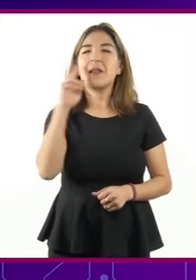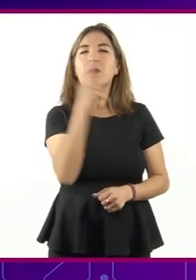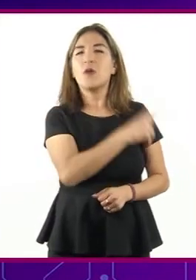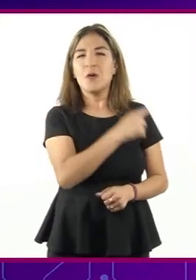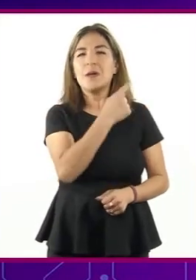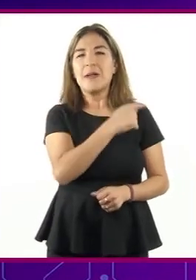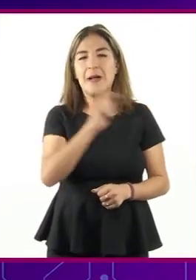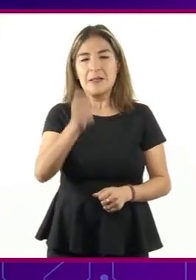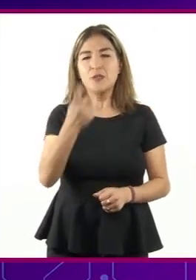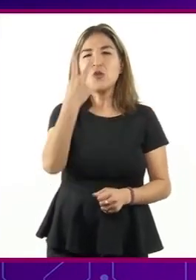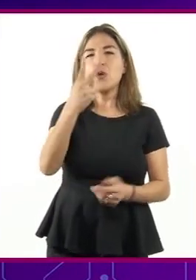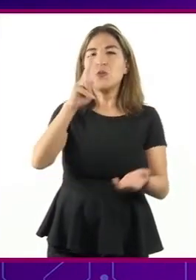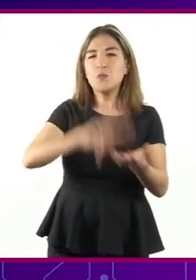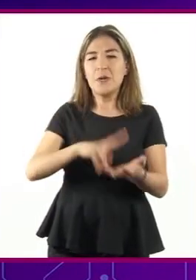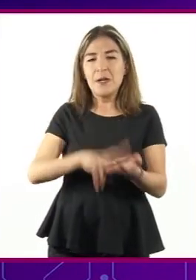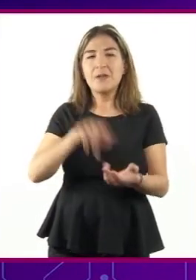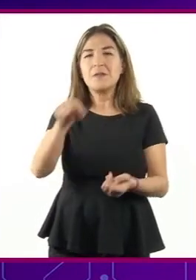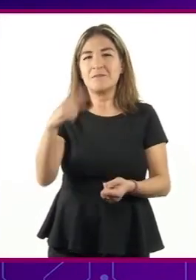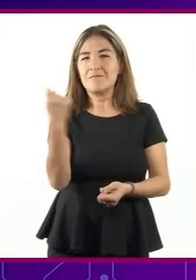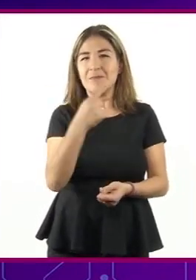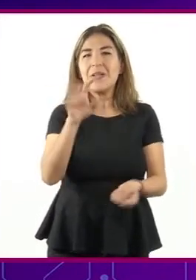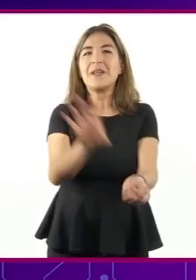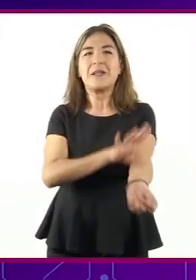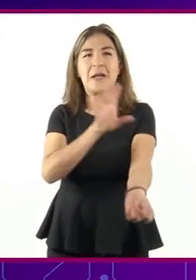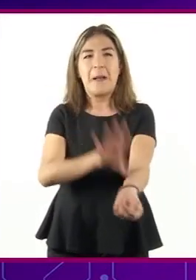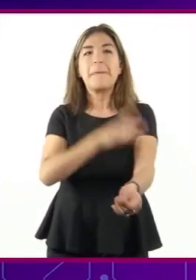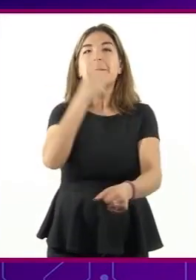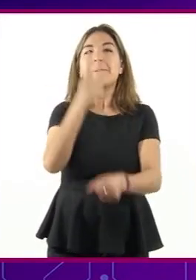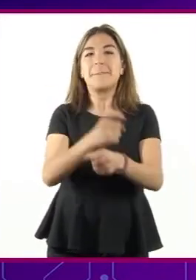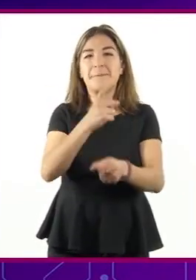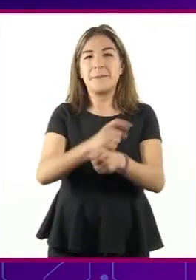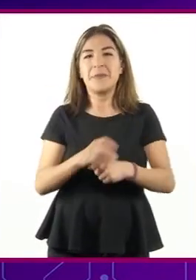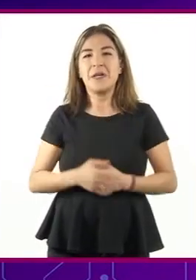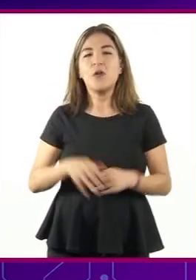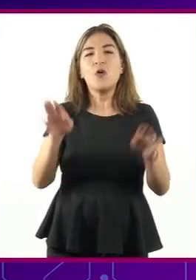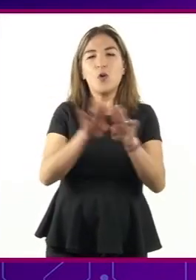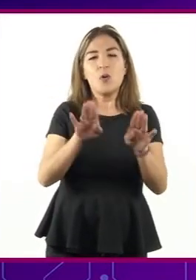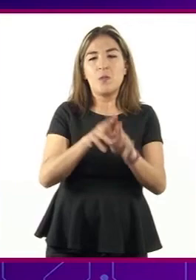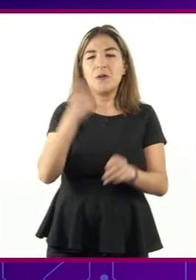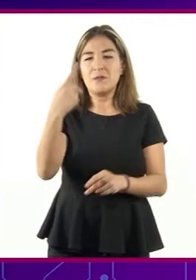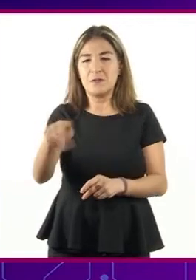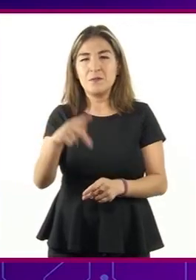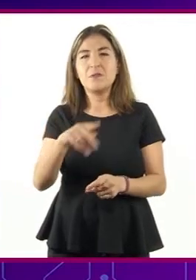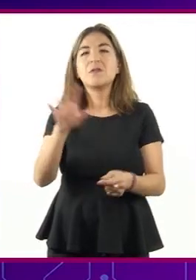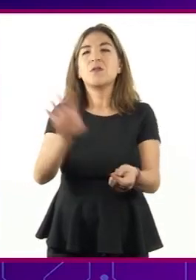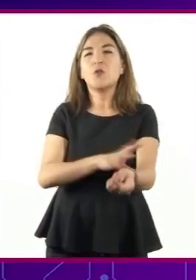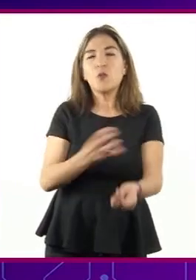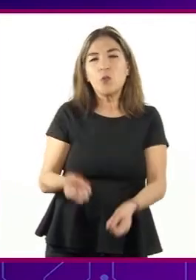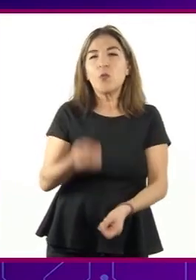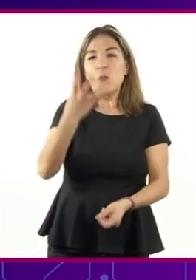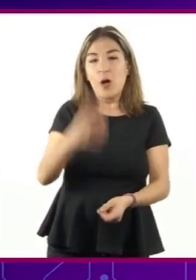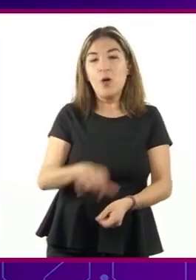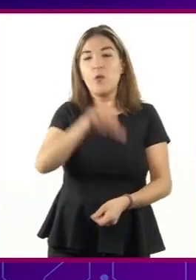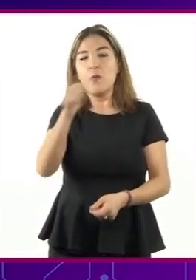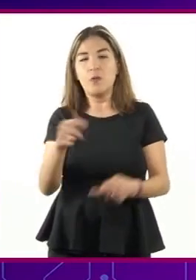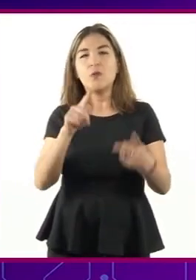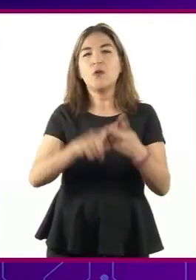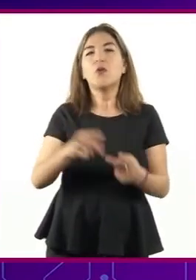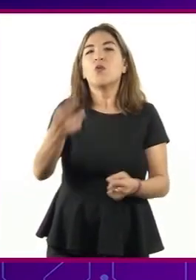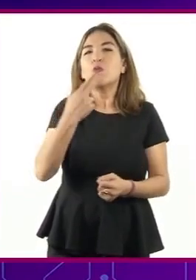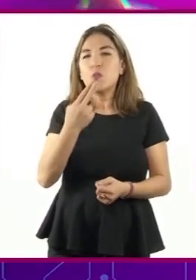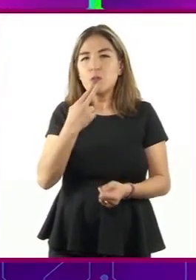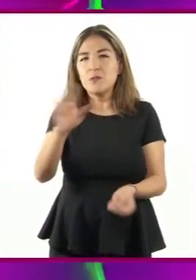contiene dos valores para el consumo de energía. El primero es el límite de consumo de energía y el otro dice consumo de